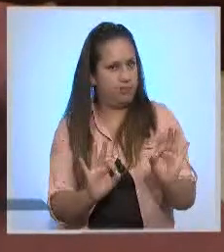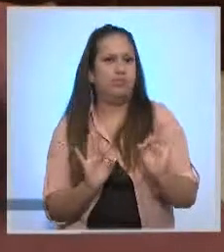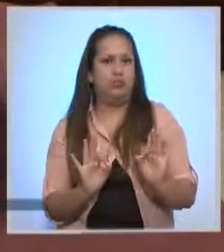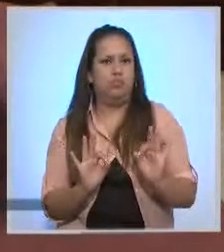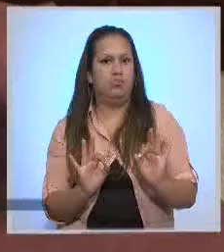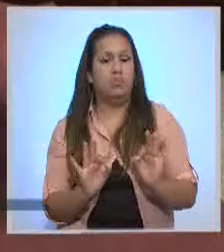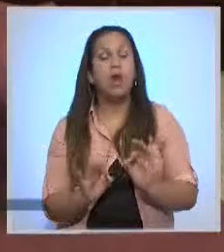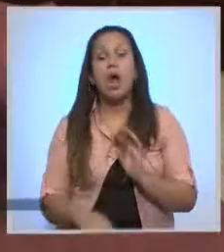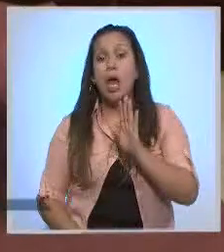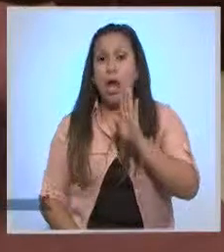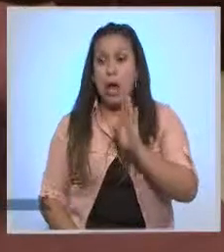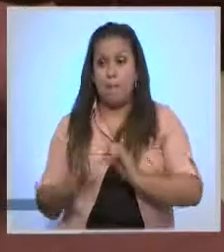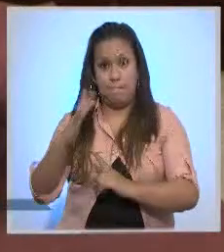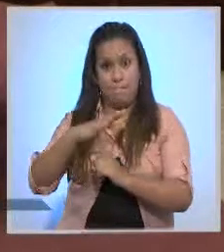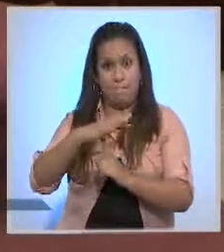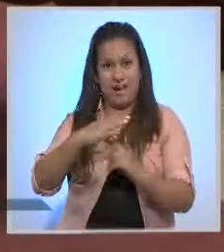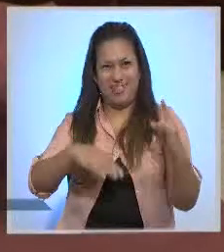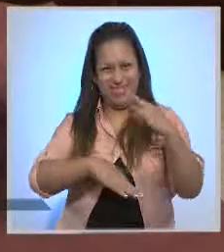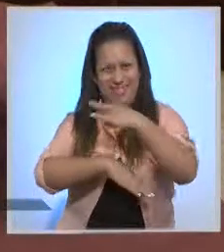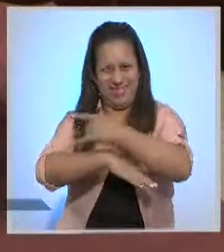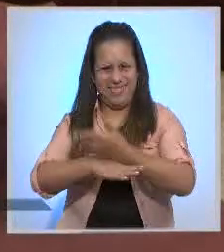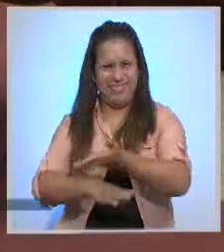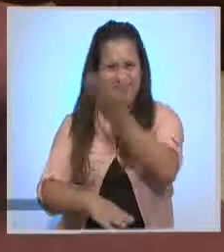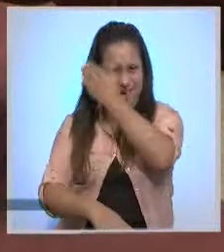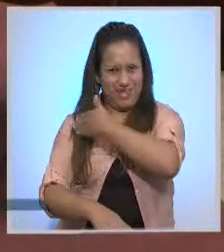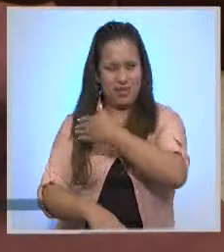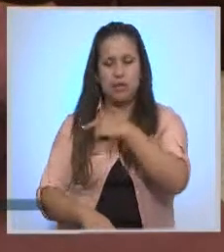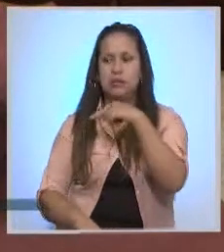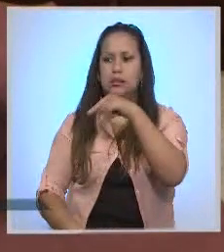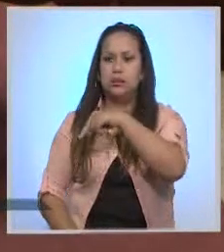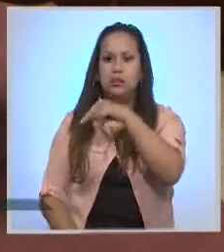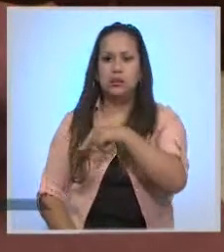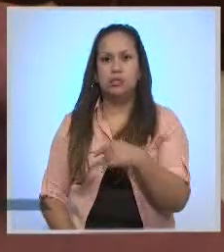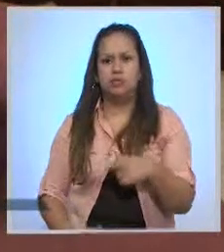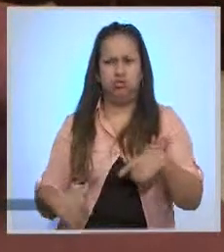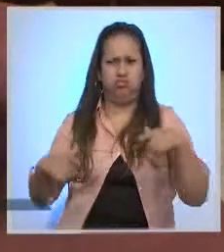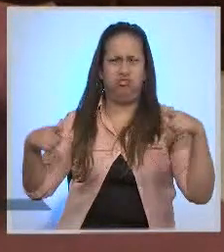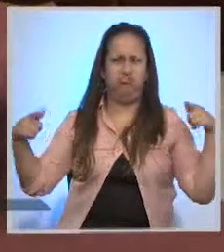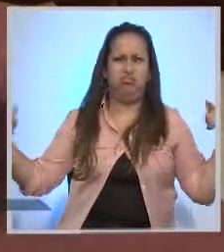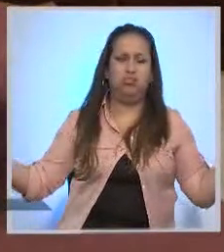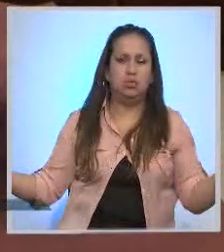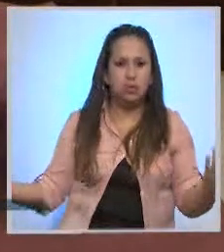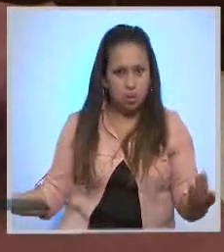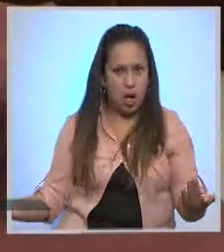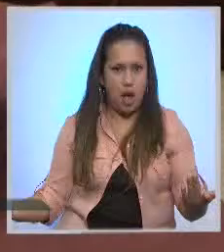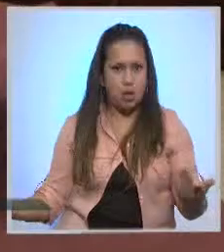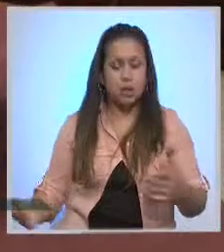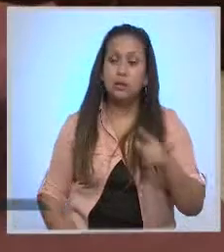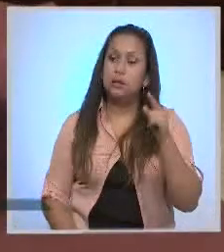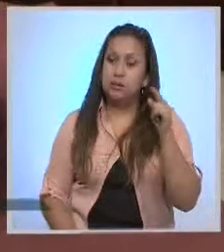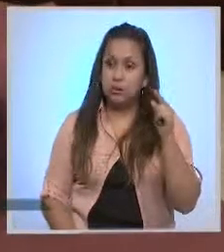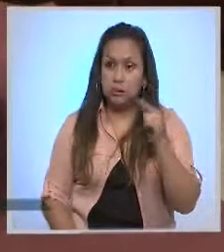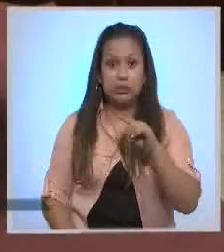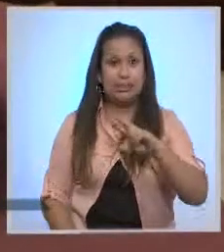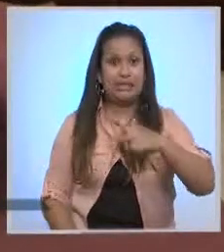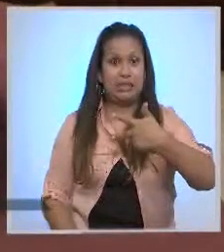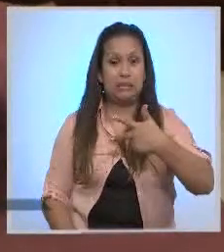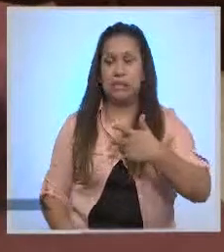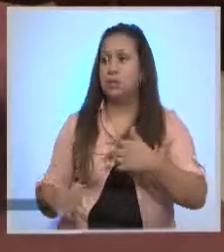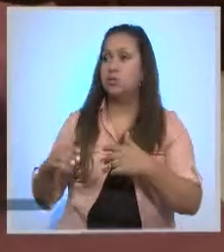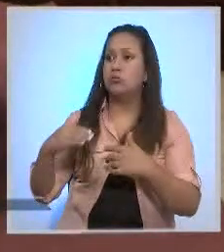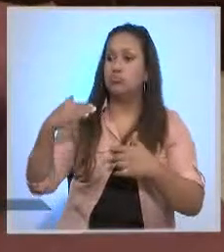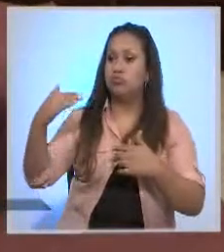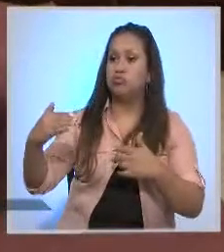no 1 son 13 kilómetros entre punto y punto porque hemos hecho esta distancia porque el tercer perímetro va a ser para el